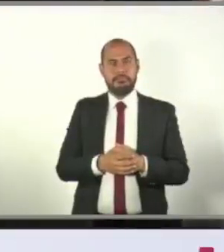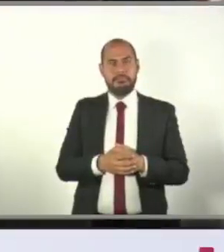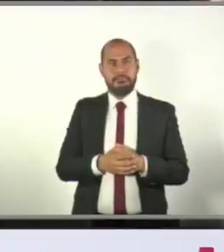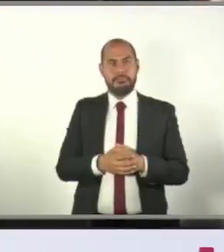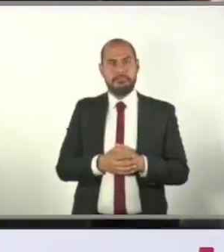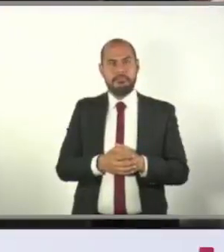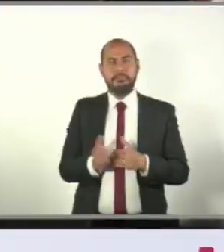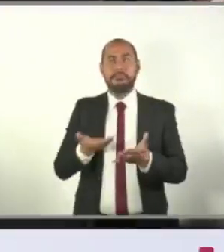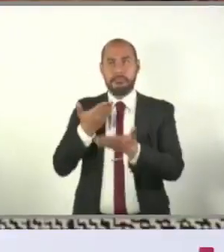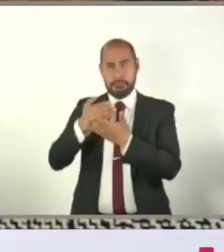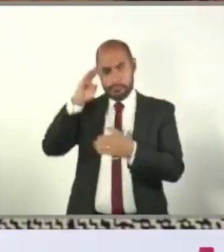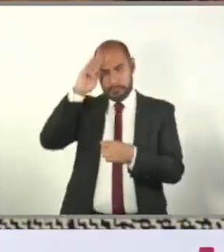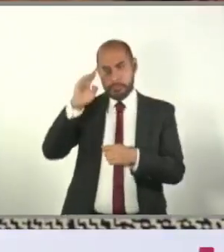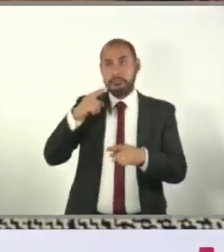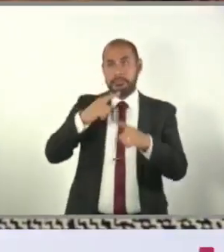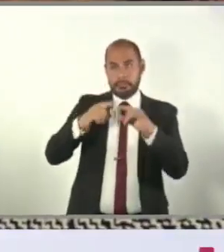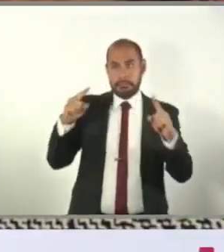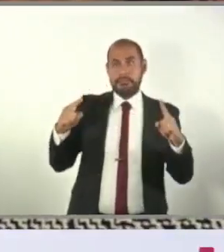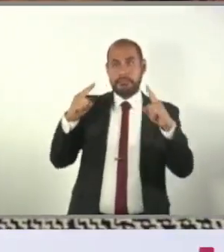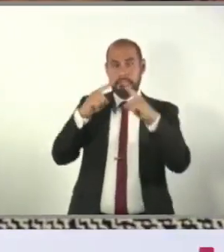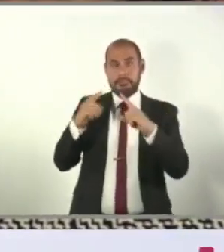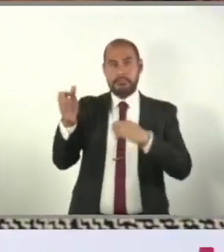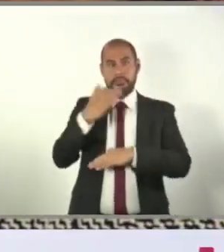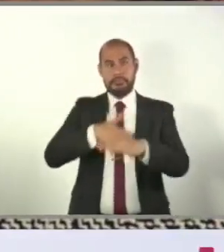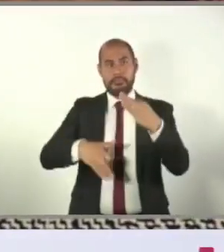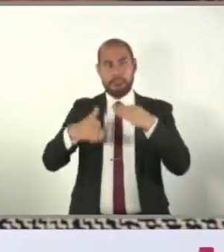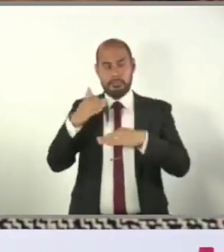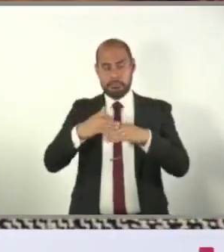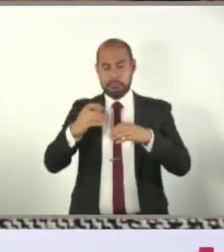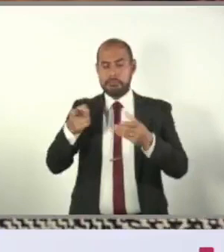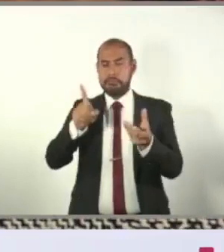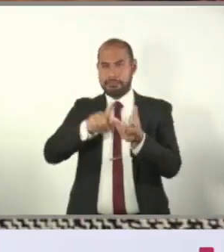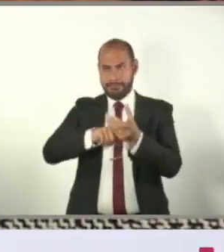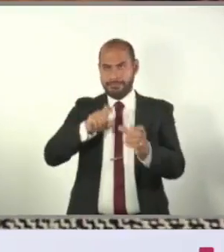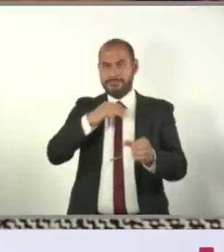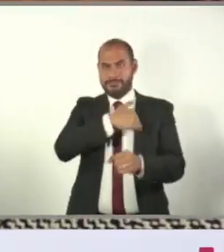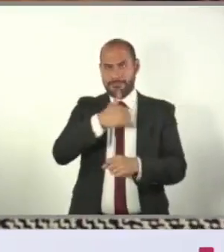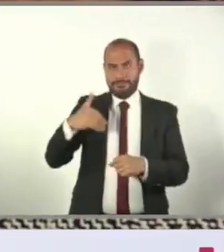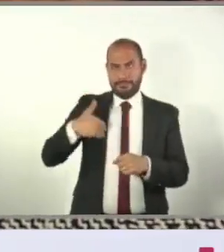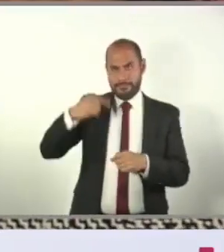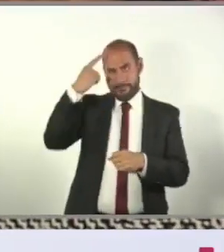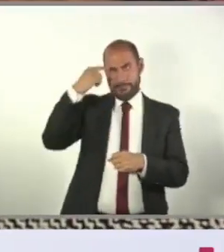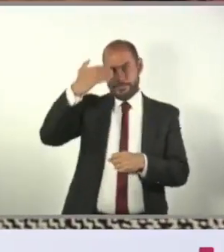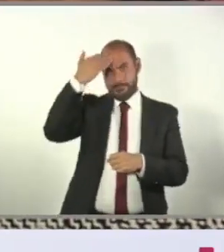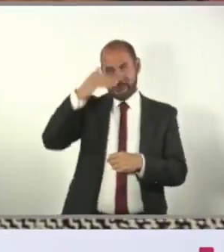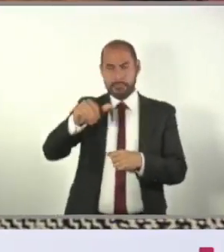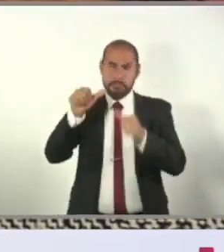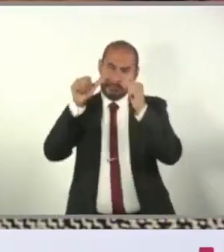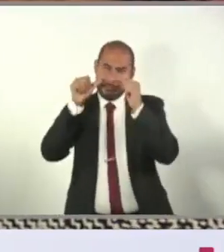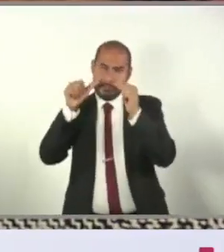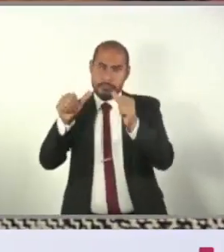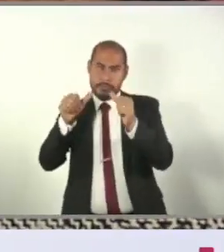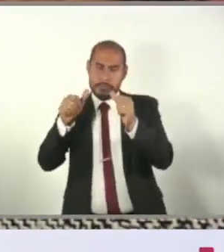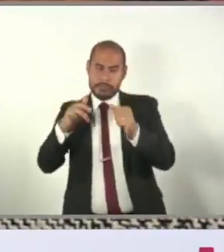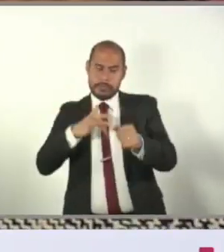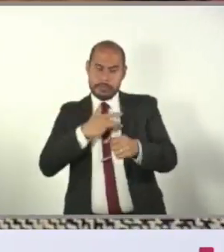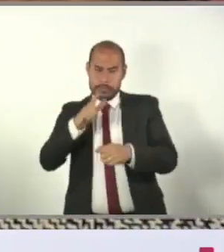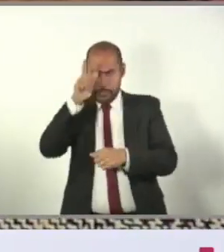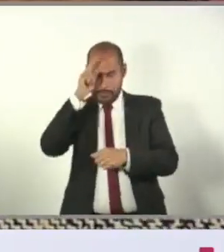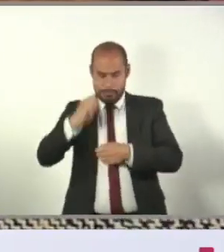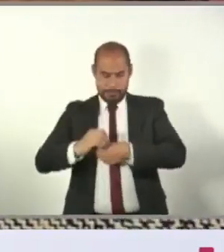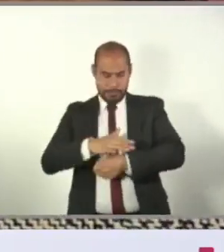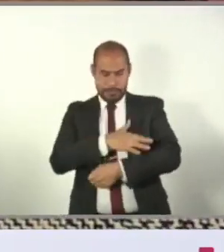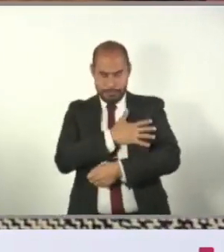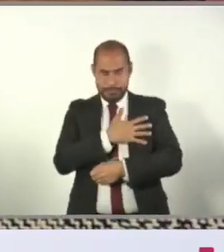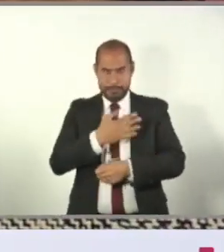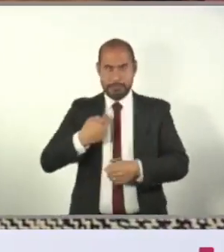Te pedimos, Señor, por la Iglesia y por todos los que la conformamos, para que sepamos escuchar la voz del Espíritu que nos invita a la